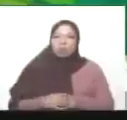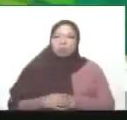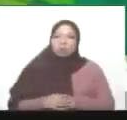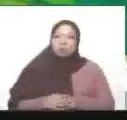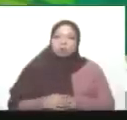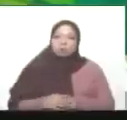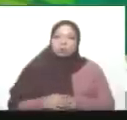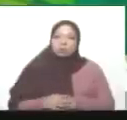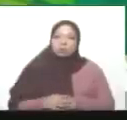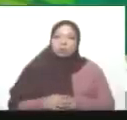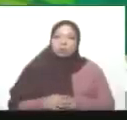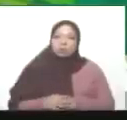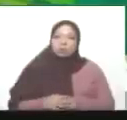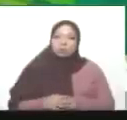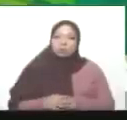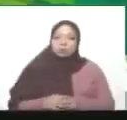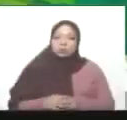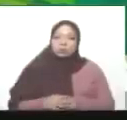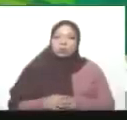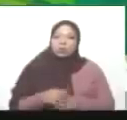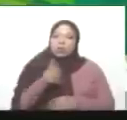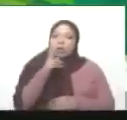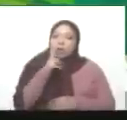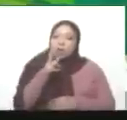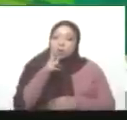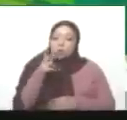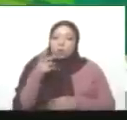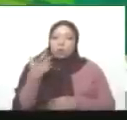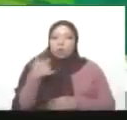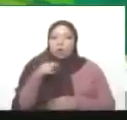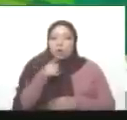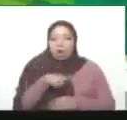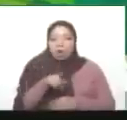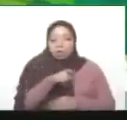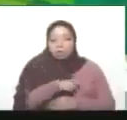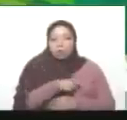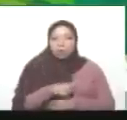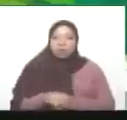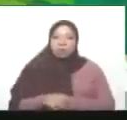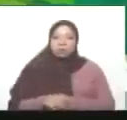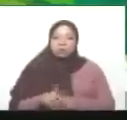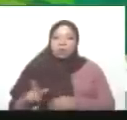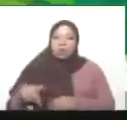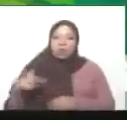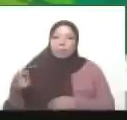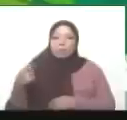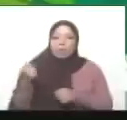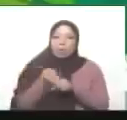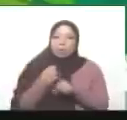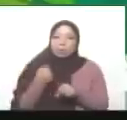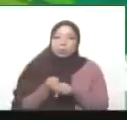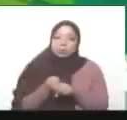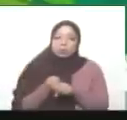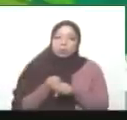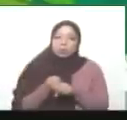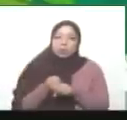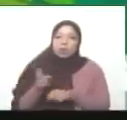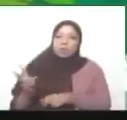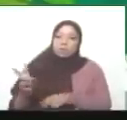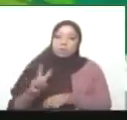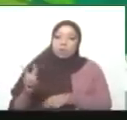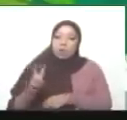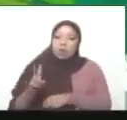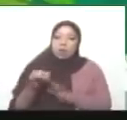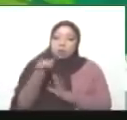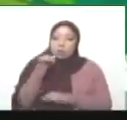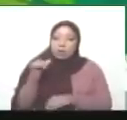a trocha y mocha a la Bárbara a los colonialistas y después se victimizan y dice que Venezuela los